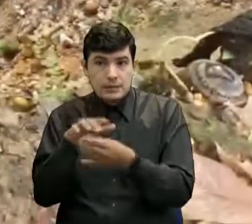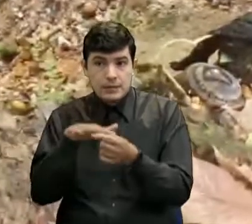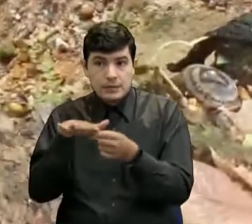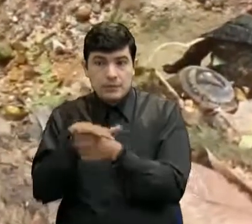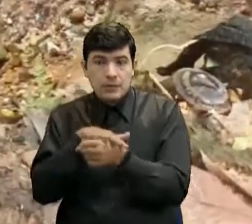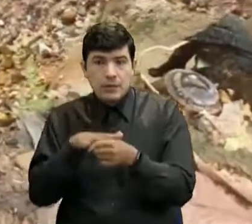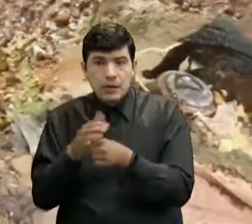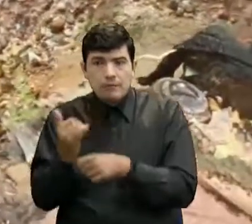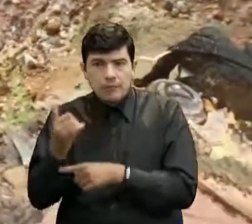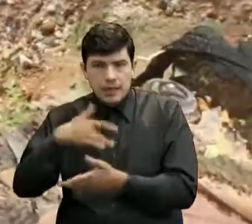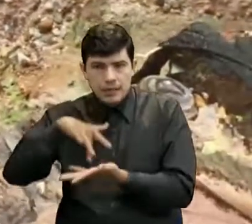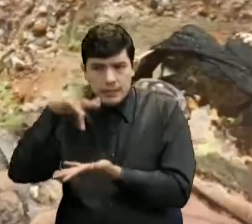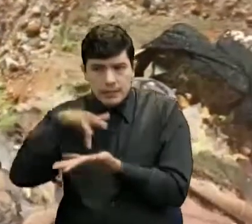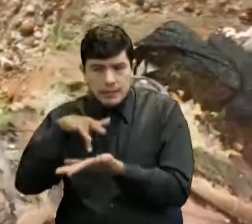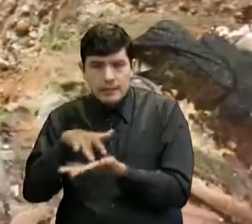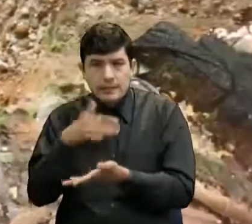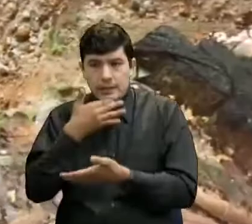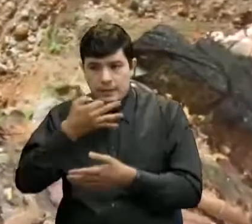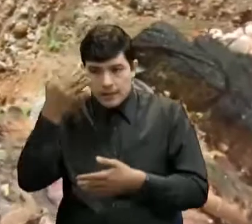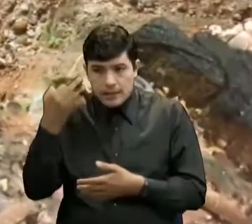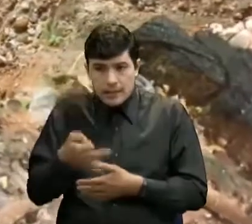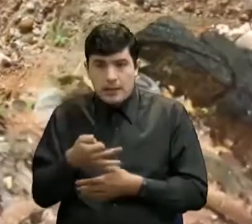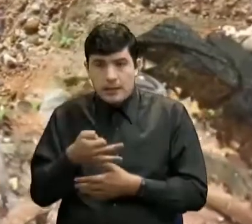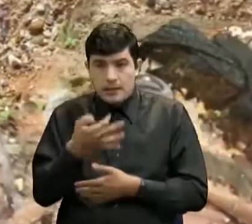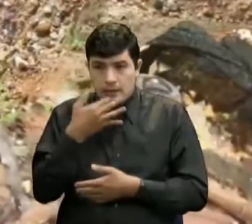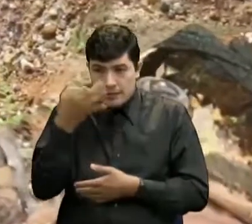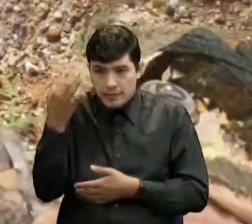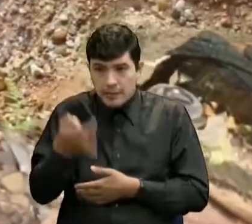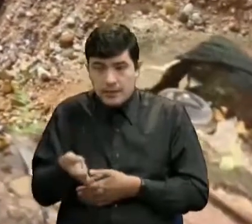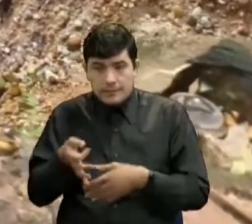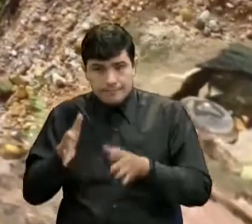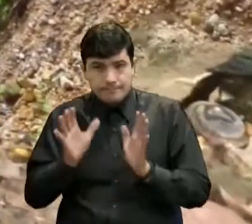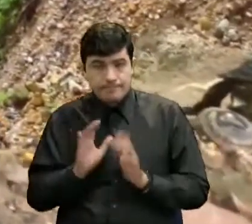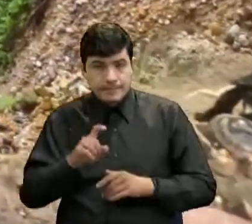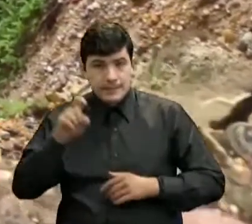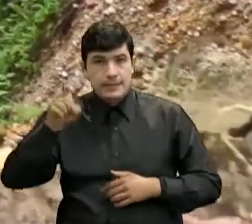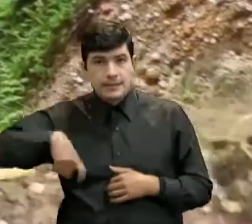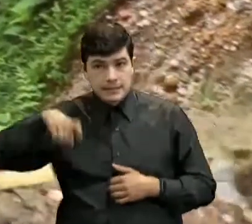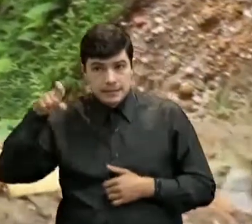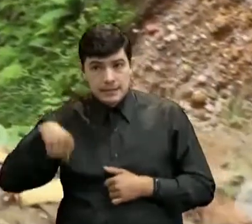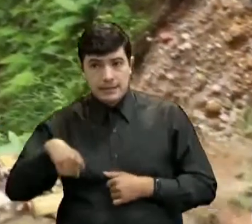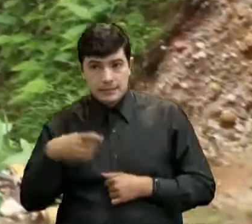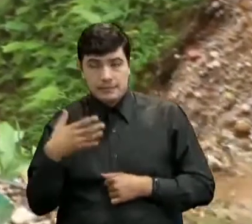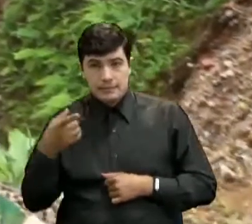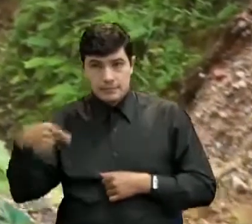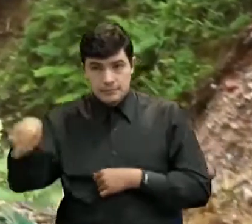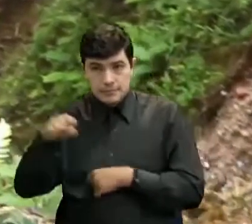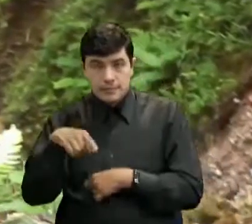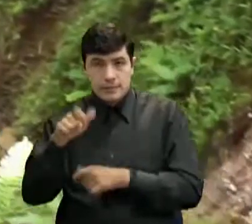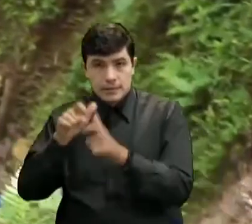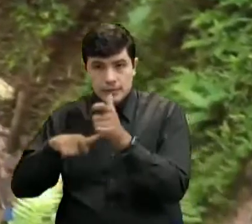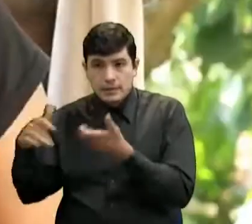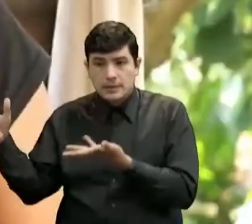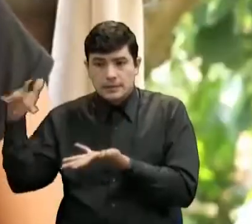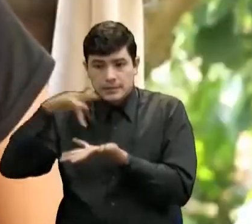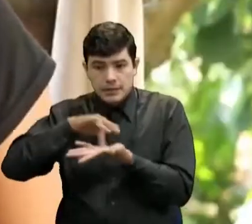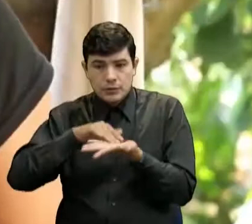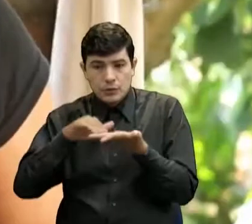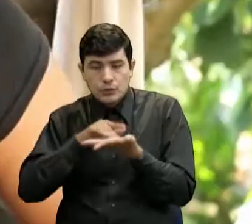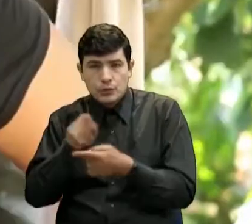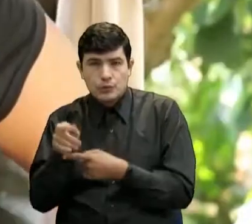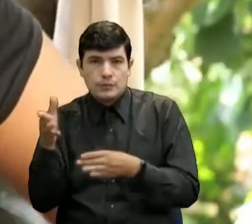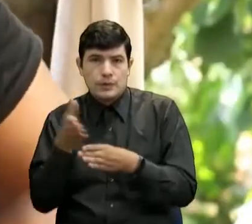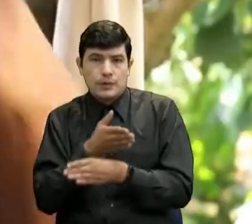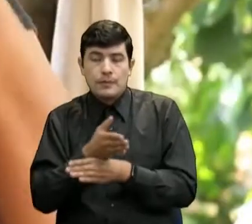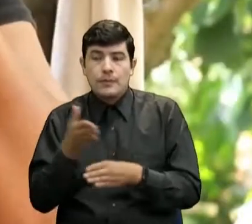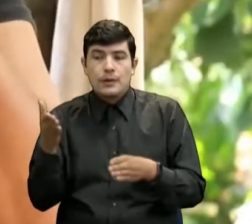se hagan presentes porque realmente se necesita de que ellos vengan y solucionen este problema porque es